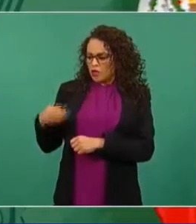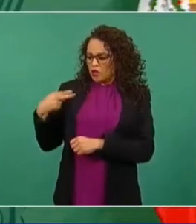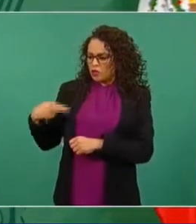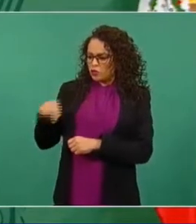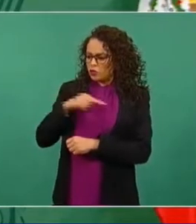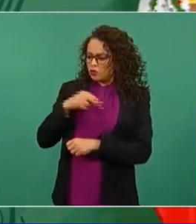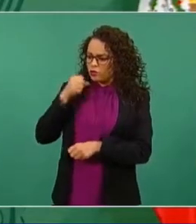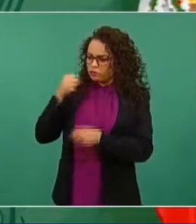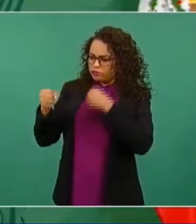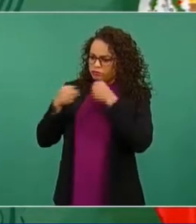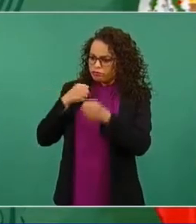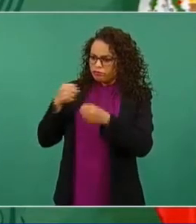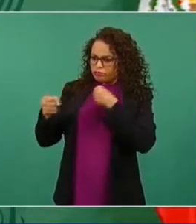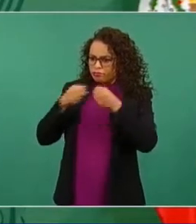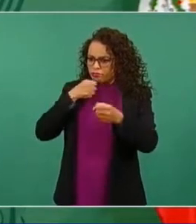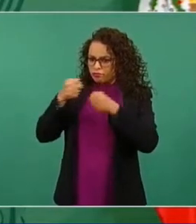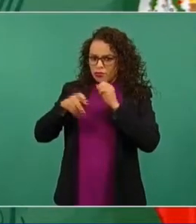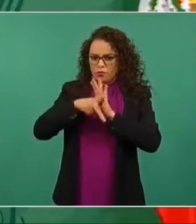son gobiernistas,